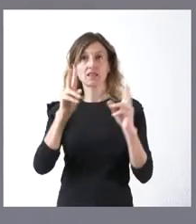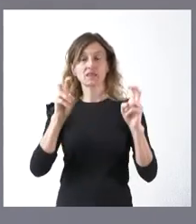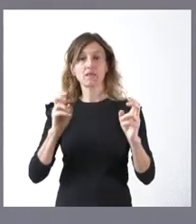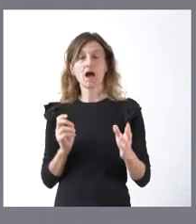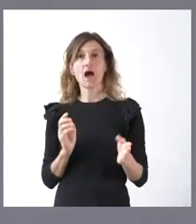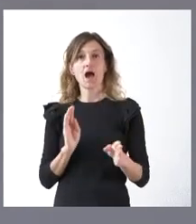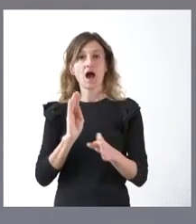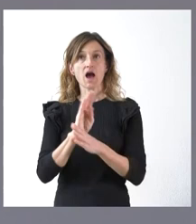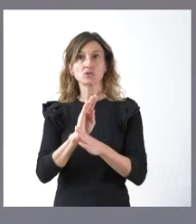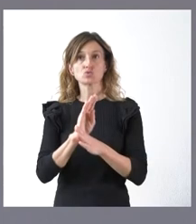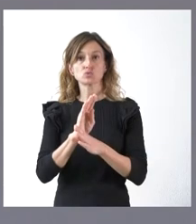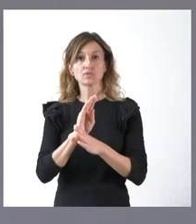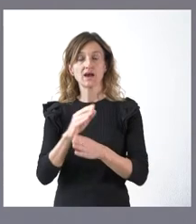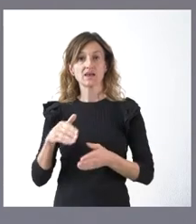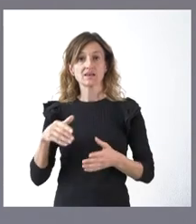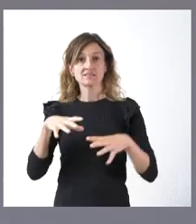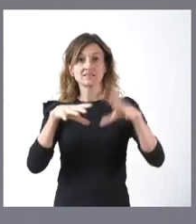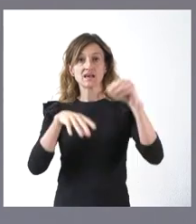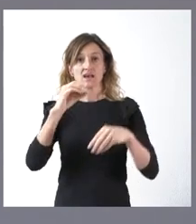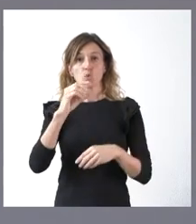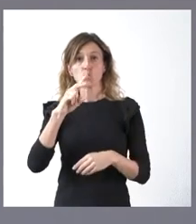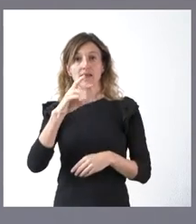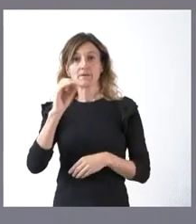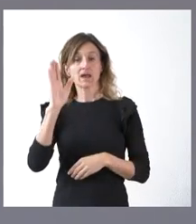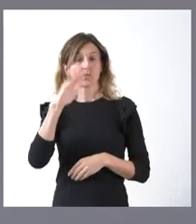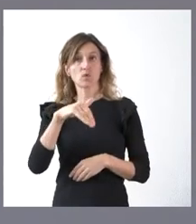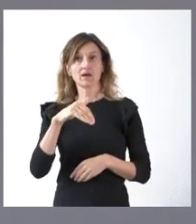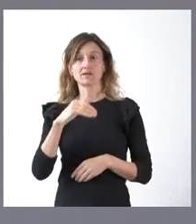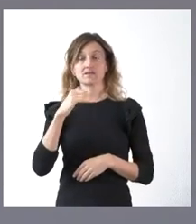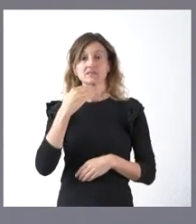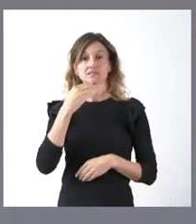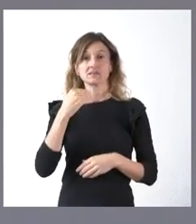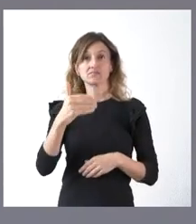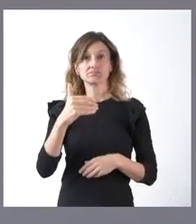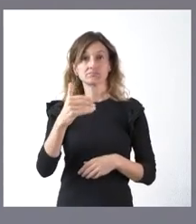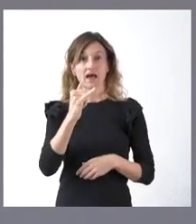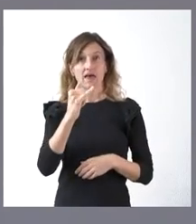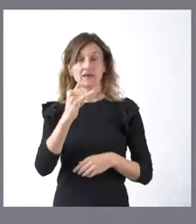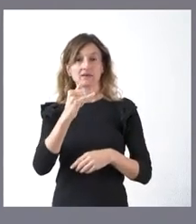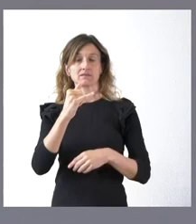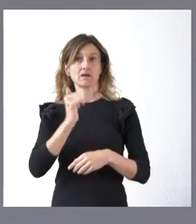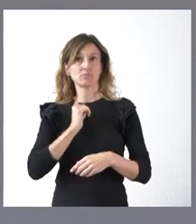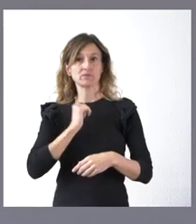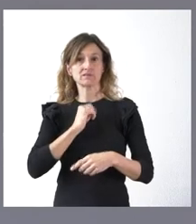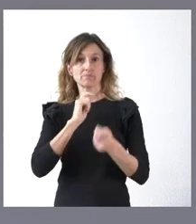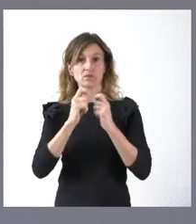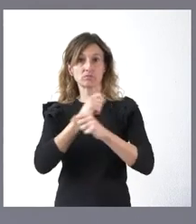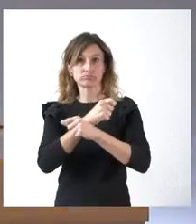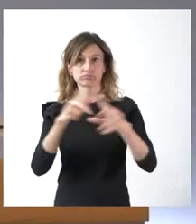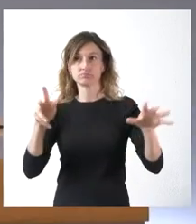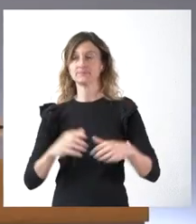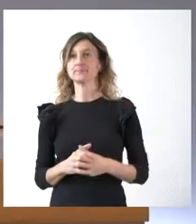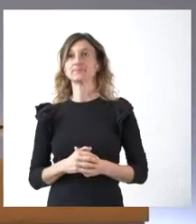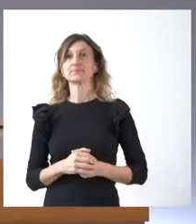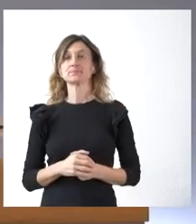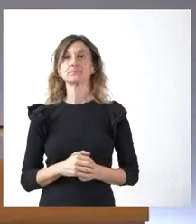de relación con la Sierra de la culebra si se la di el otro día si la estuviéramos a lo largo de la jornada pues la probaríamos a su medio de comunicación